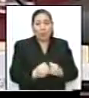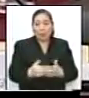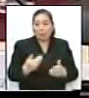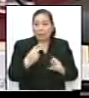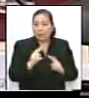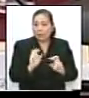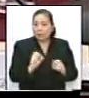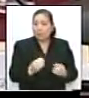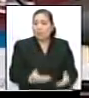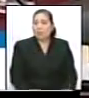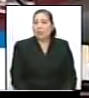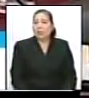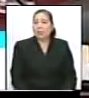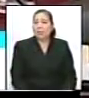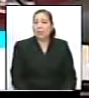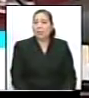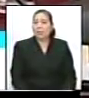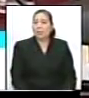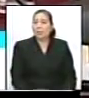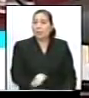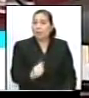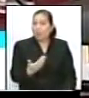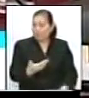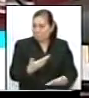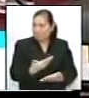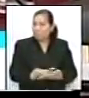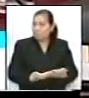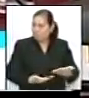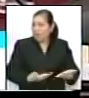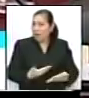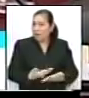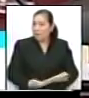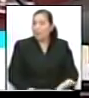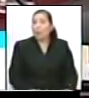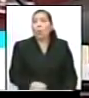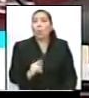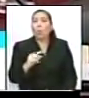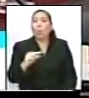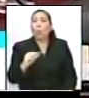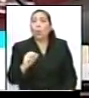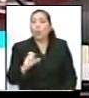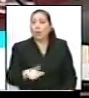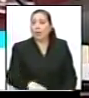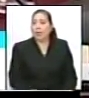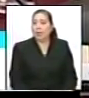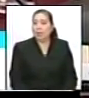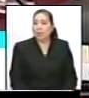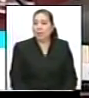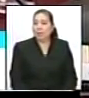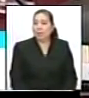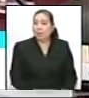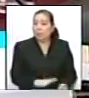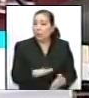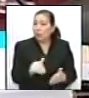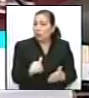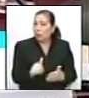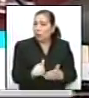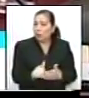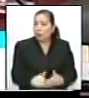para ver si aún existe. Si hay documentos en las UGELES respecto a todos